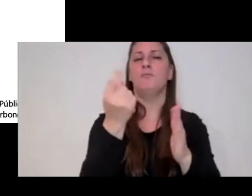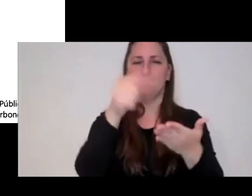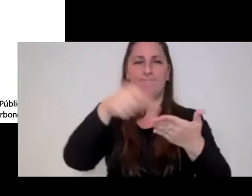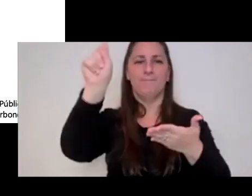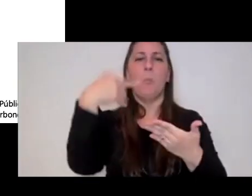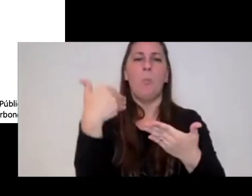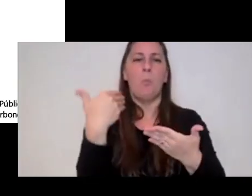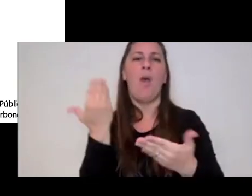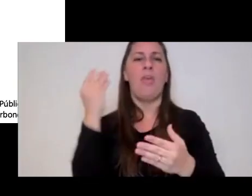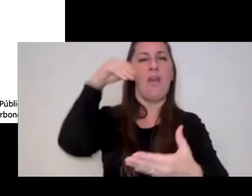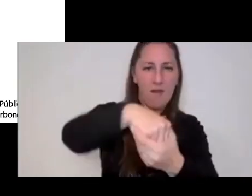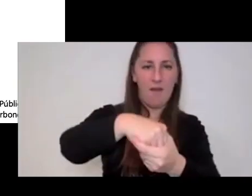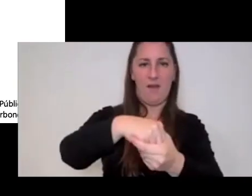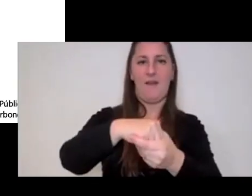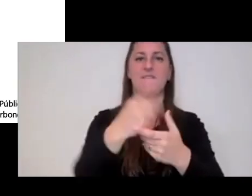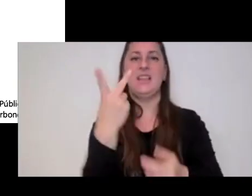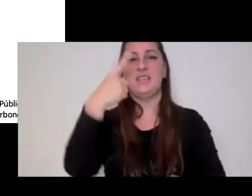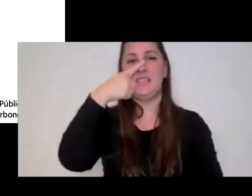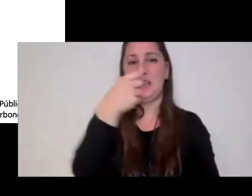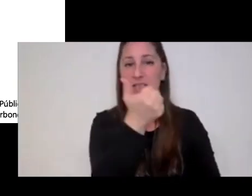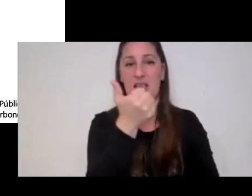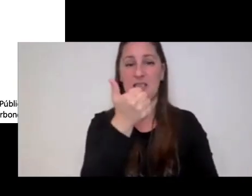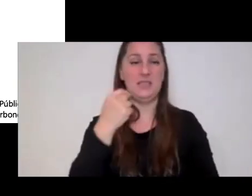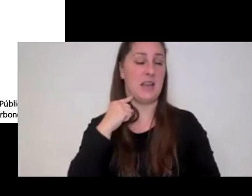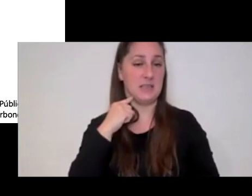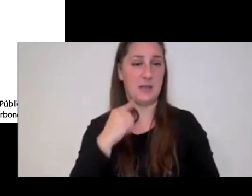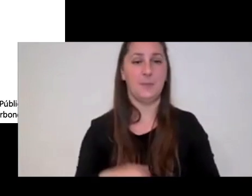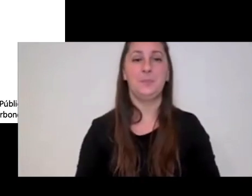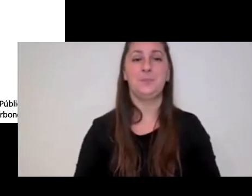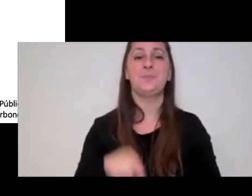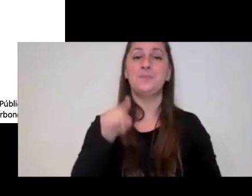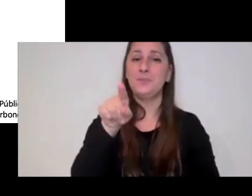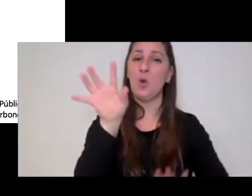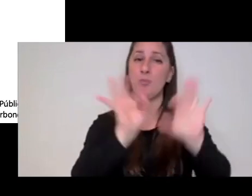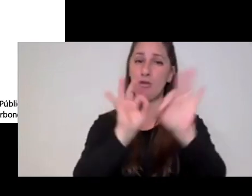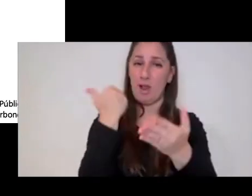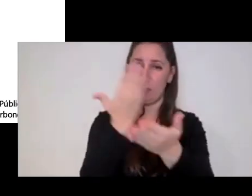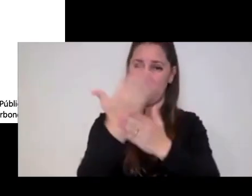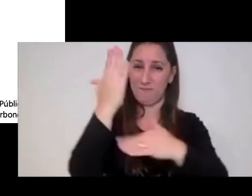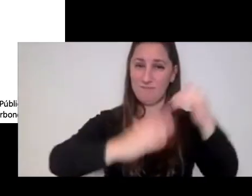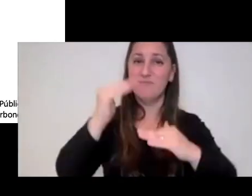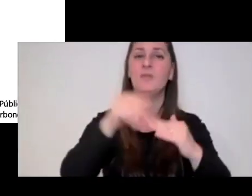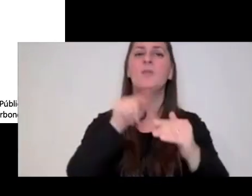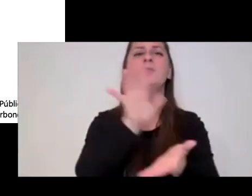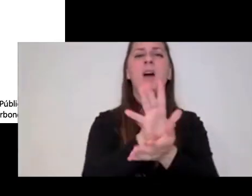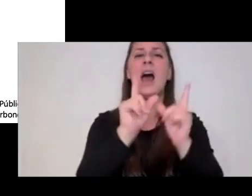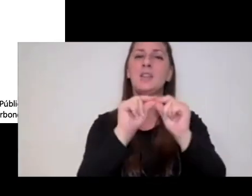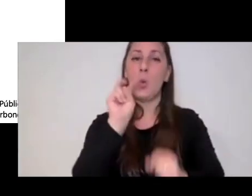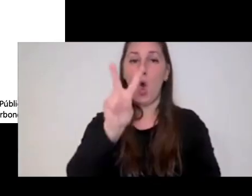de la 27613. Y este proyecto inmobiliario es definido en el artículo 2 de la